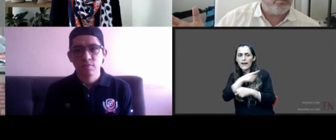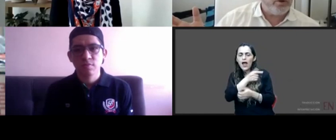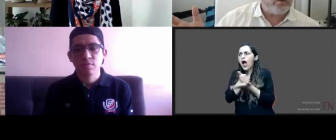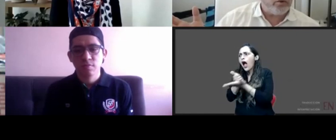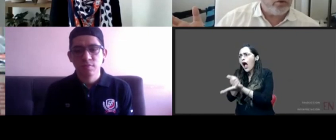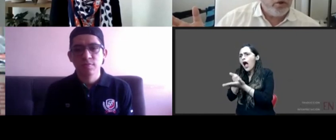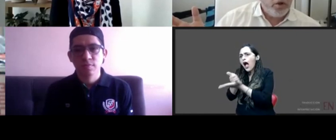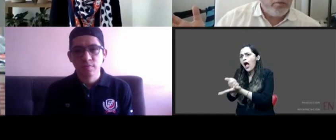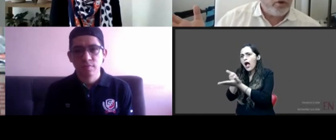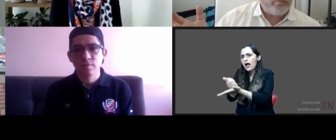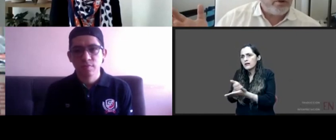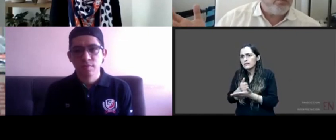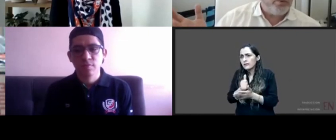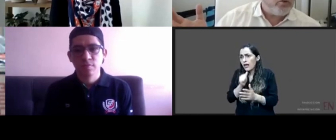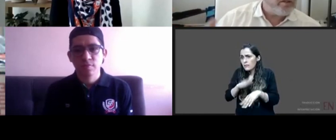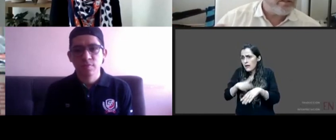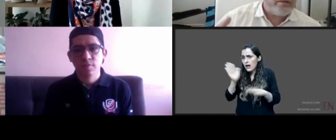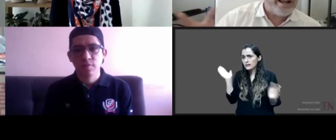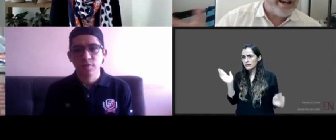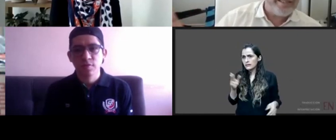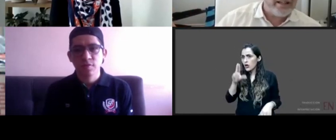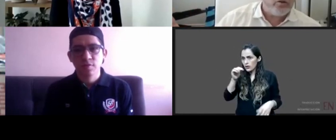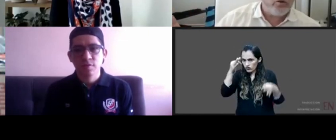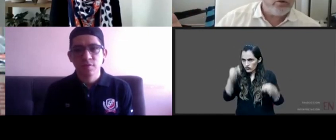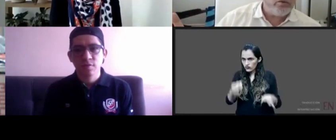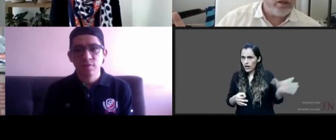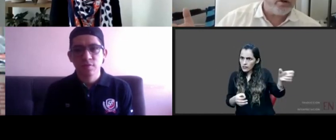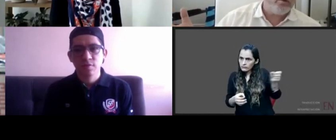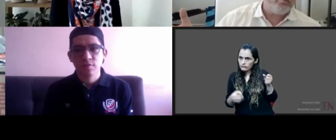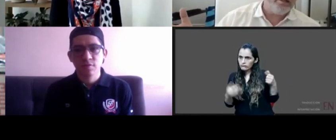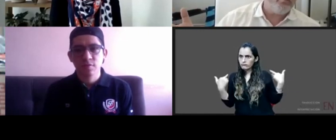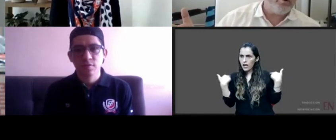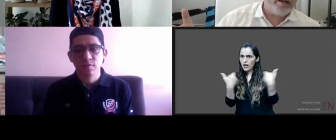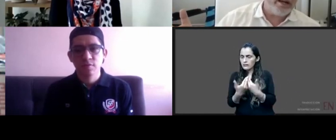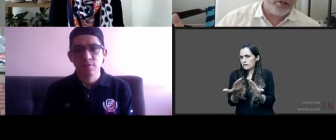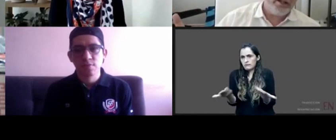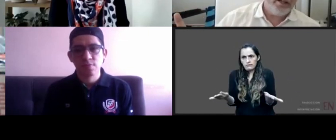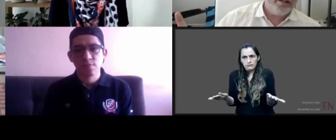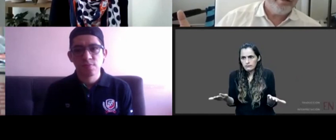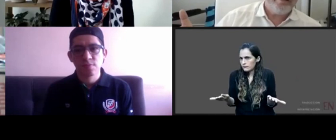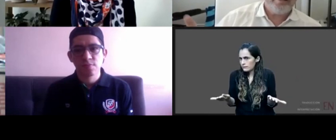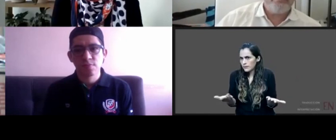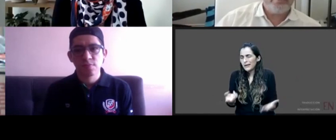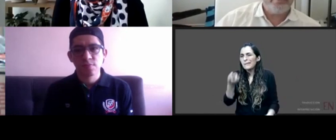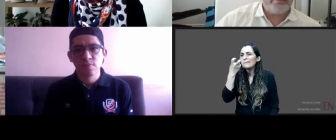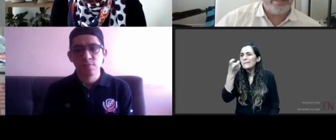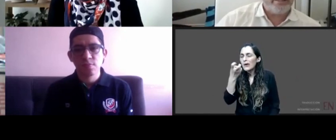de presupuesto. Porque el presupuesto se está malgastando en una educación bilingüe mal hecha,